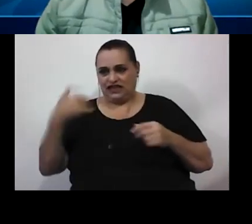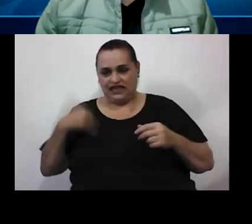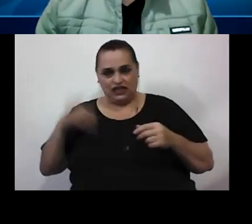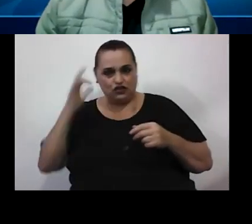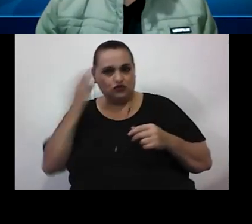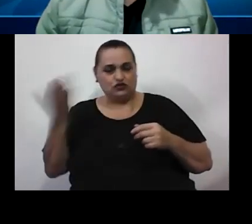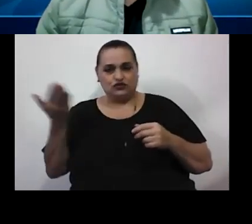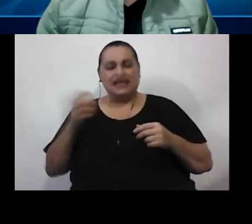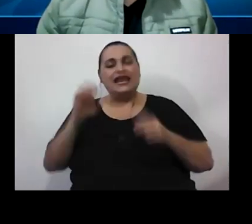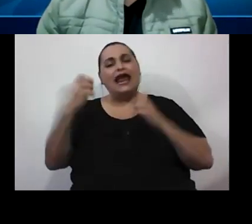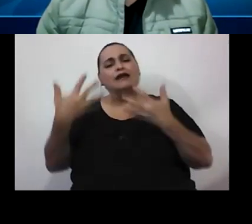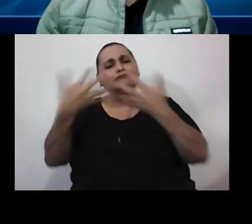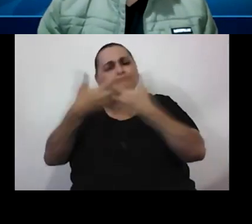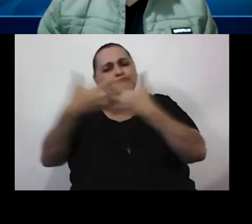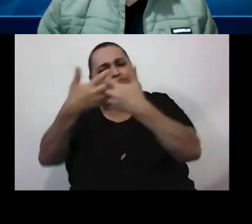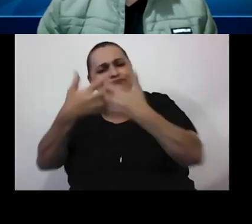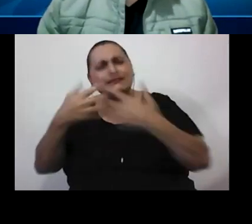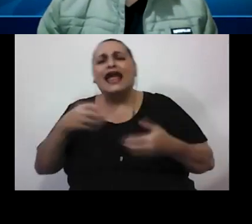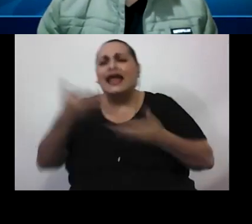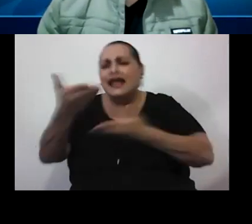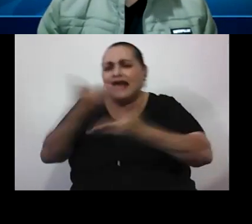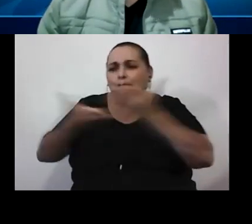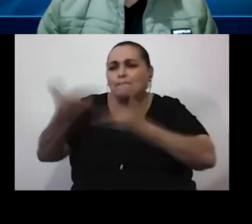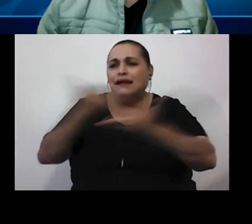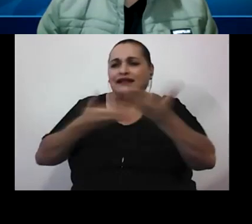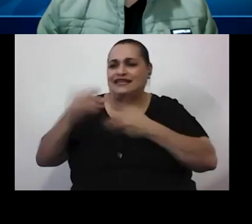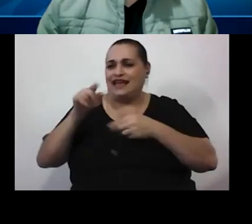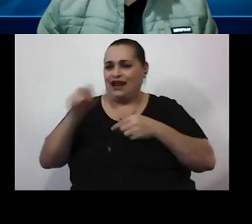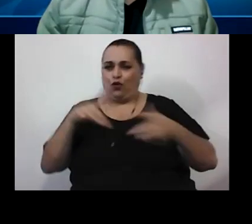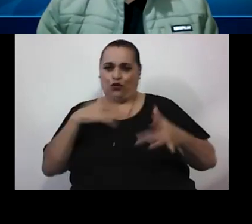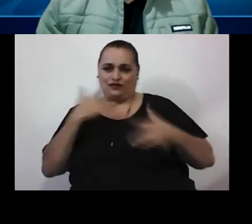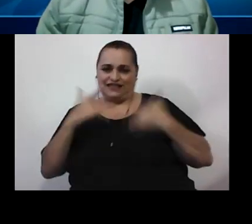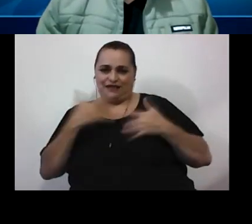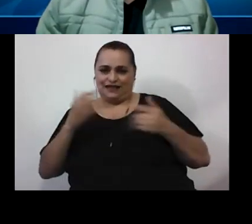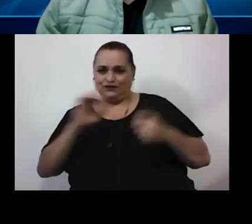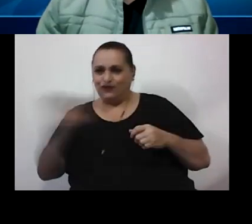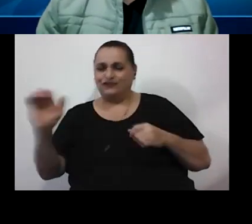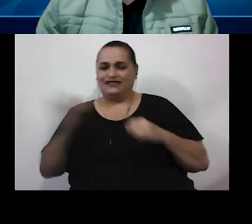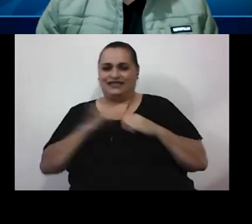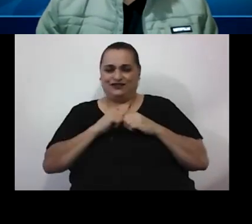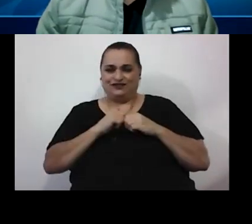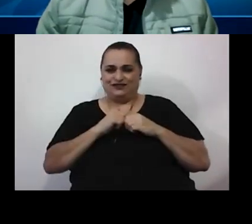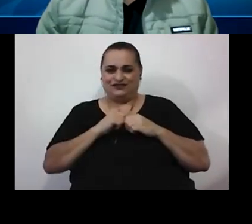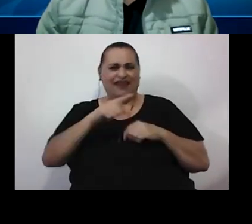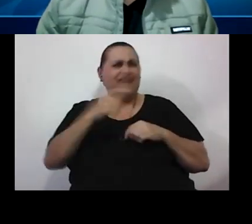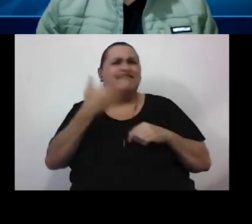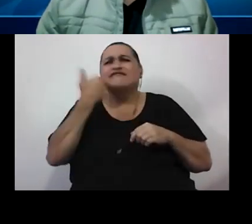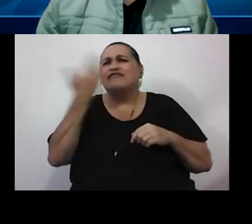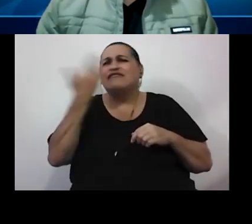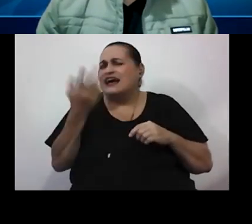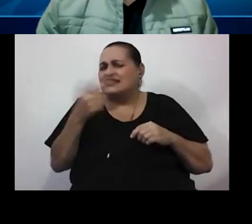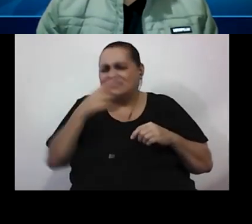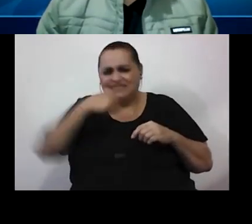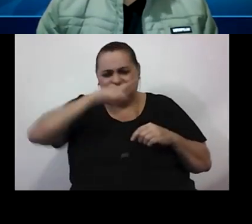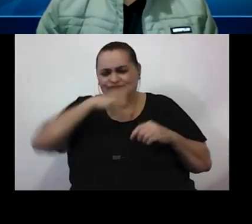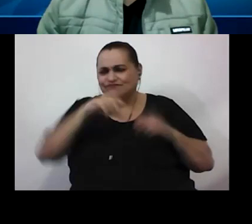sus sentimientos. Vean qué importante esto, porque les decía hace un rato que es muy fácil identificar